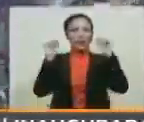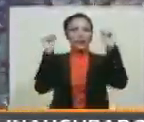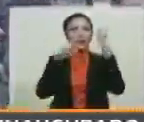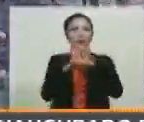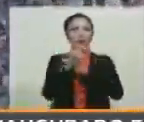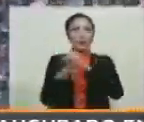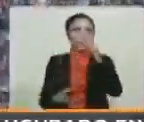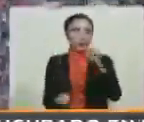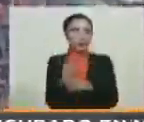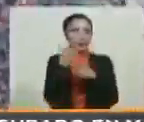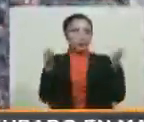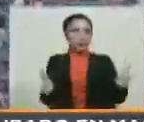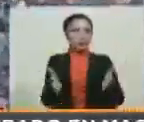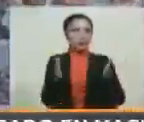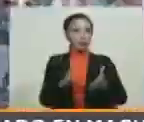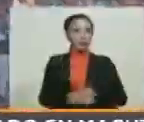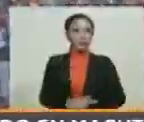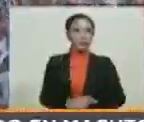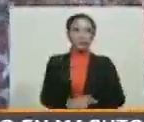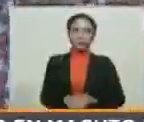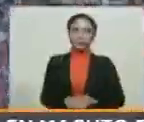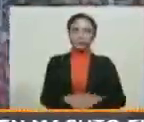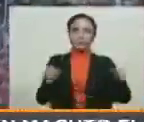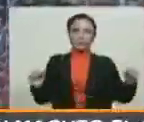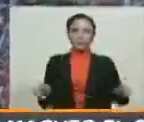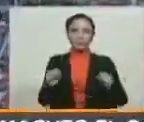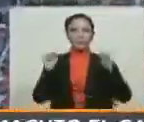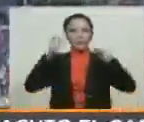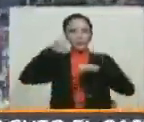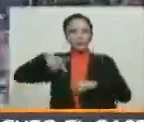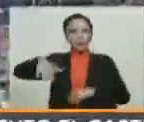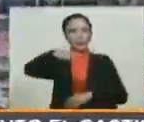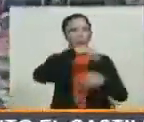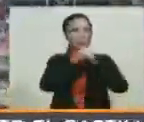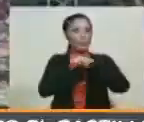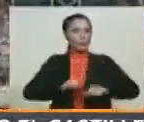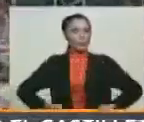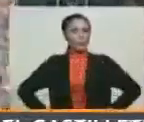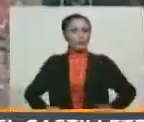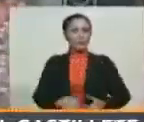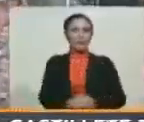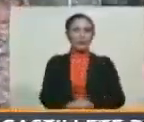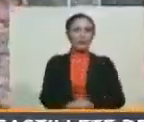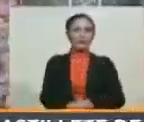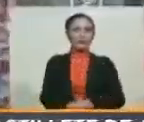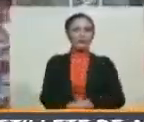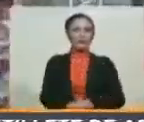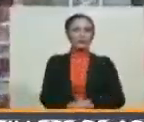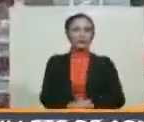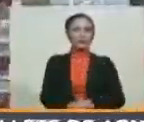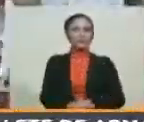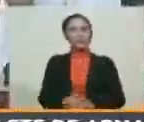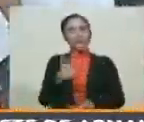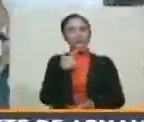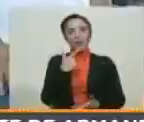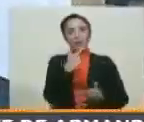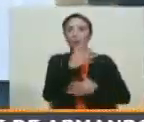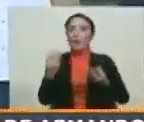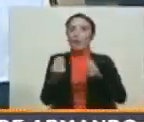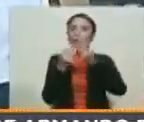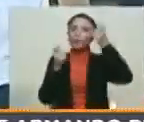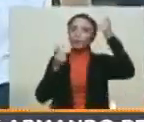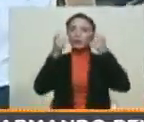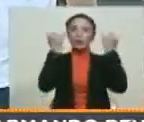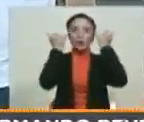20 de mayo que vive el pueblo de portuguesa y digamos con chávez